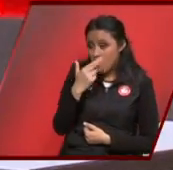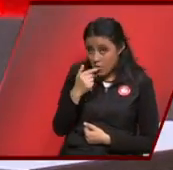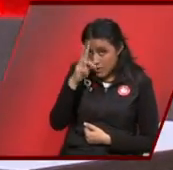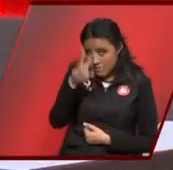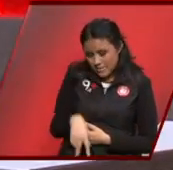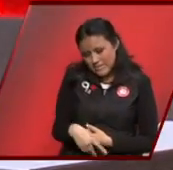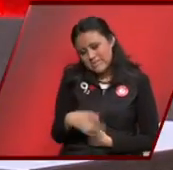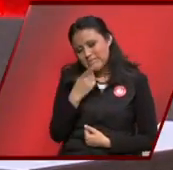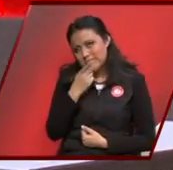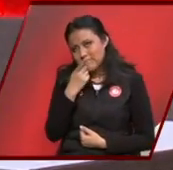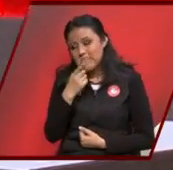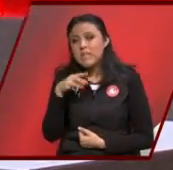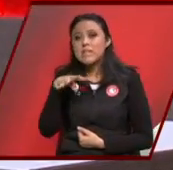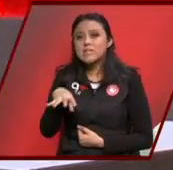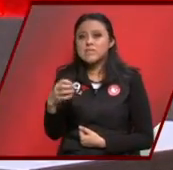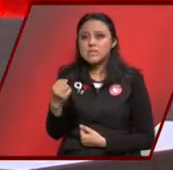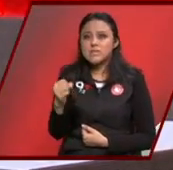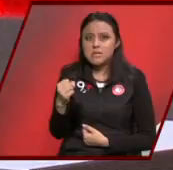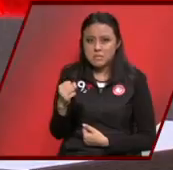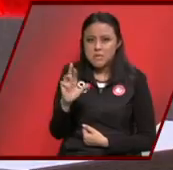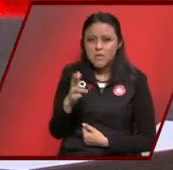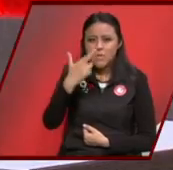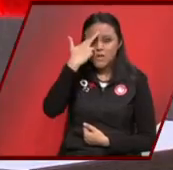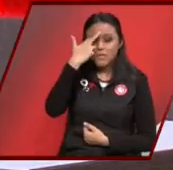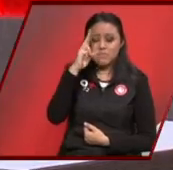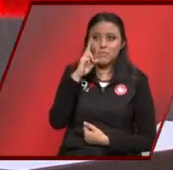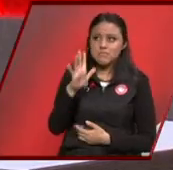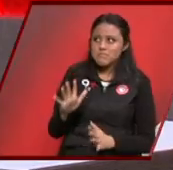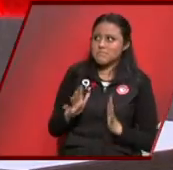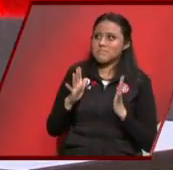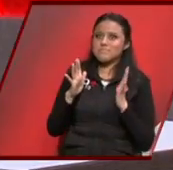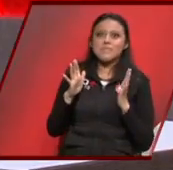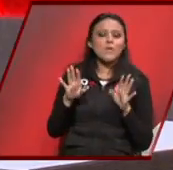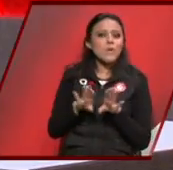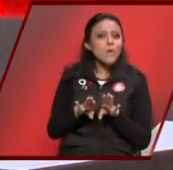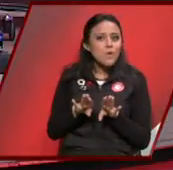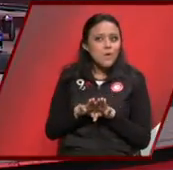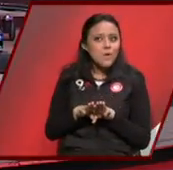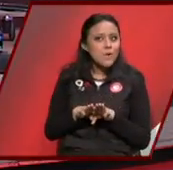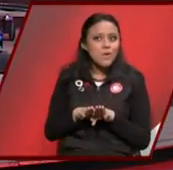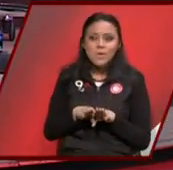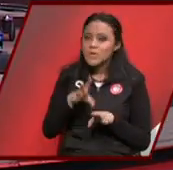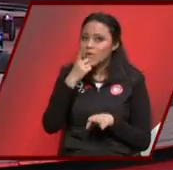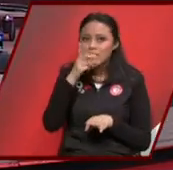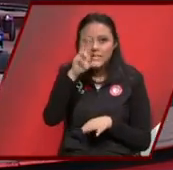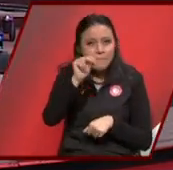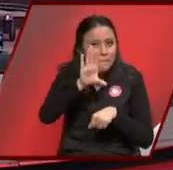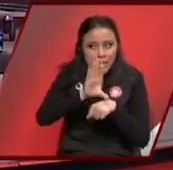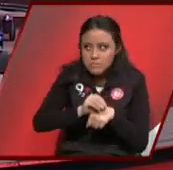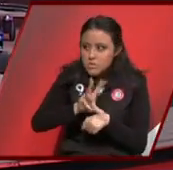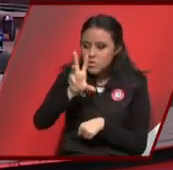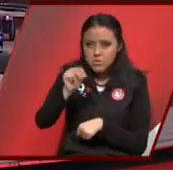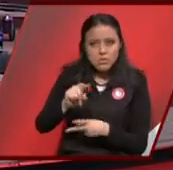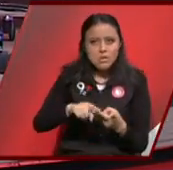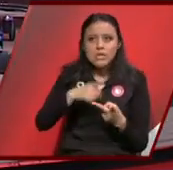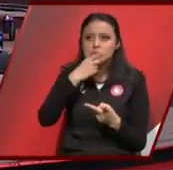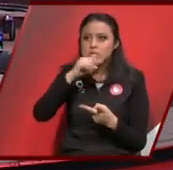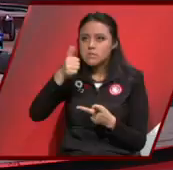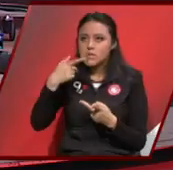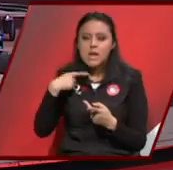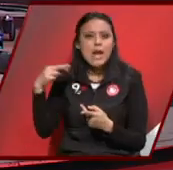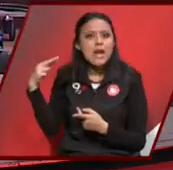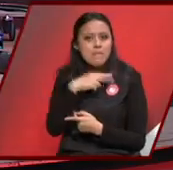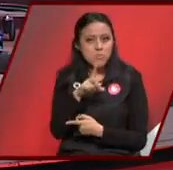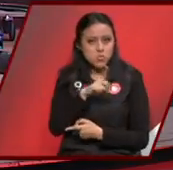que tenemos, el 19 de septiembre, Jorge, los jóvenes nos dieron una superlección. No pidieron permiso, no le dijeron a